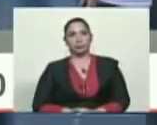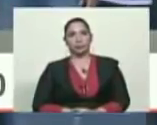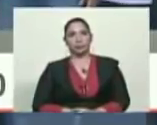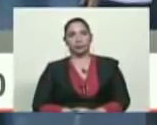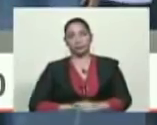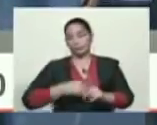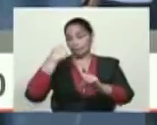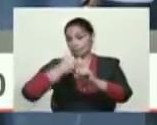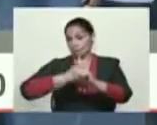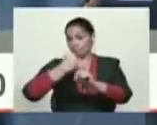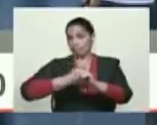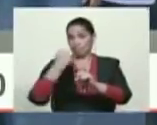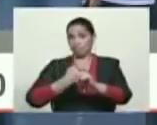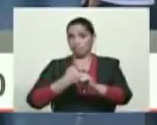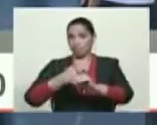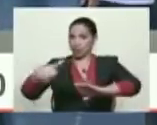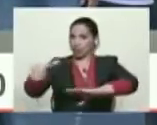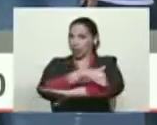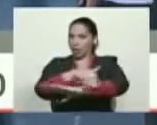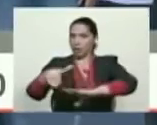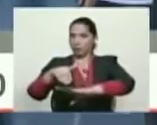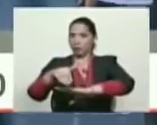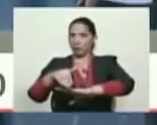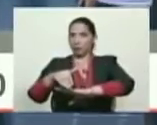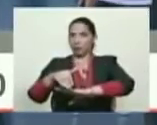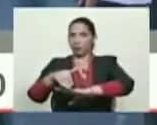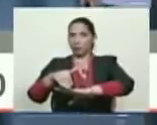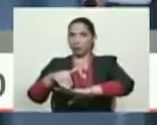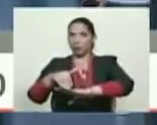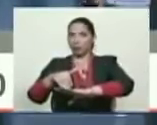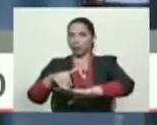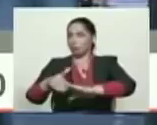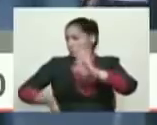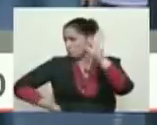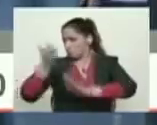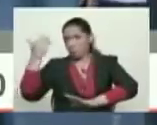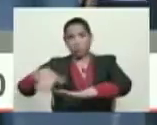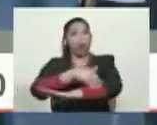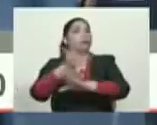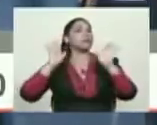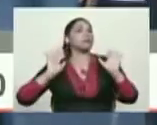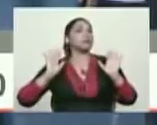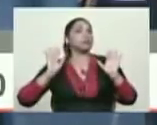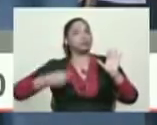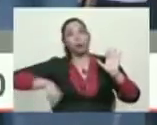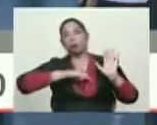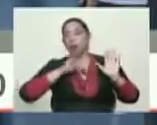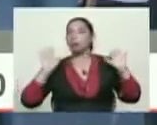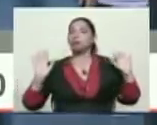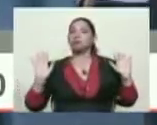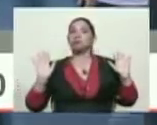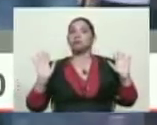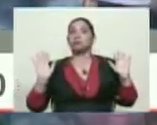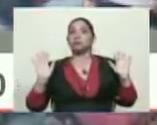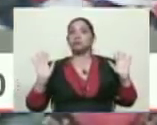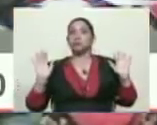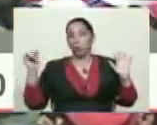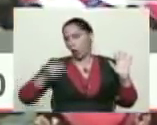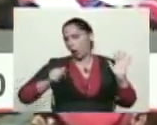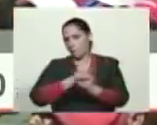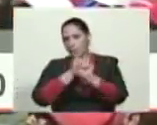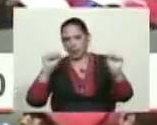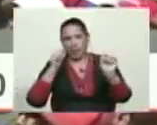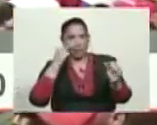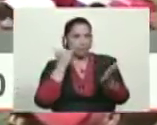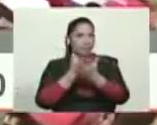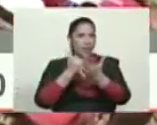Si la batalla es en las calles, vamos para las calles, pues, aquí estamos nosotros. Hoy en la mañana, mire,